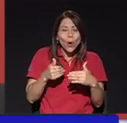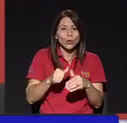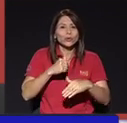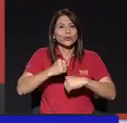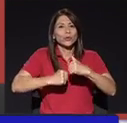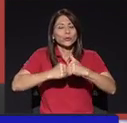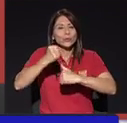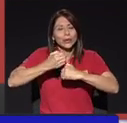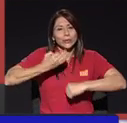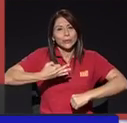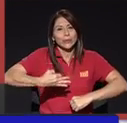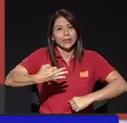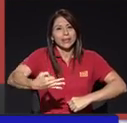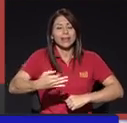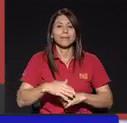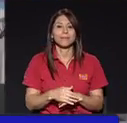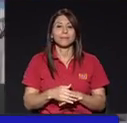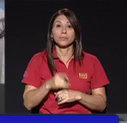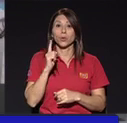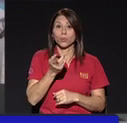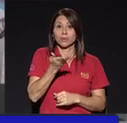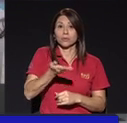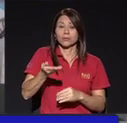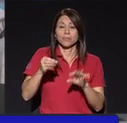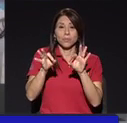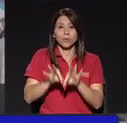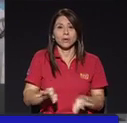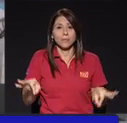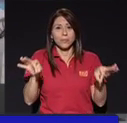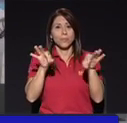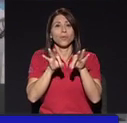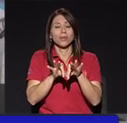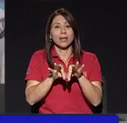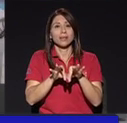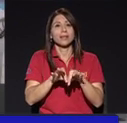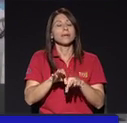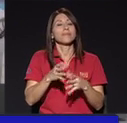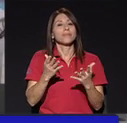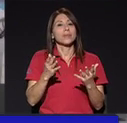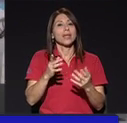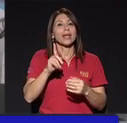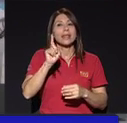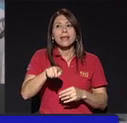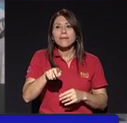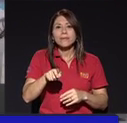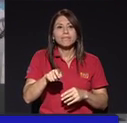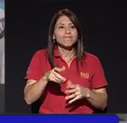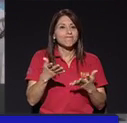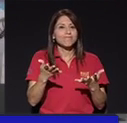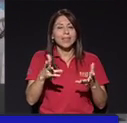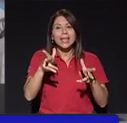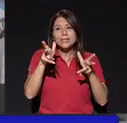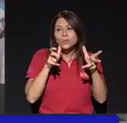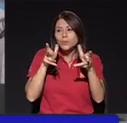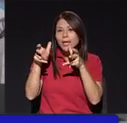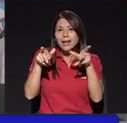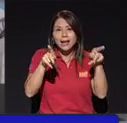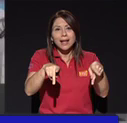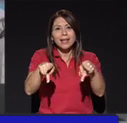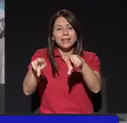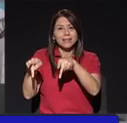todos día a día. Esperanza. Y una cosa muy importante es que hay que escuchar a la gente, ¿verdad? O